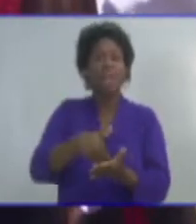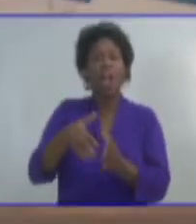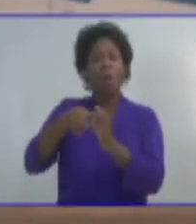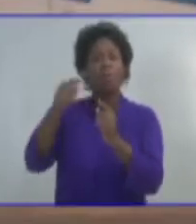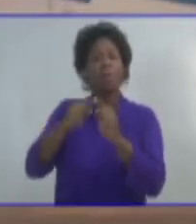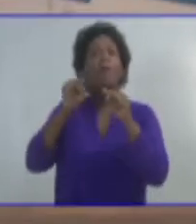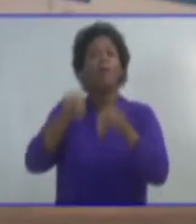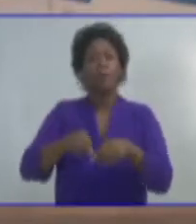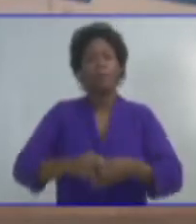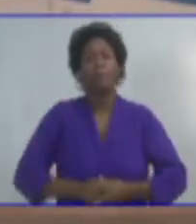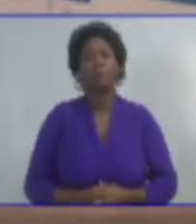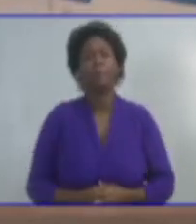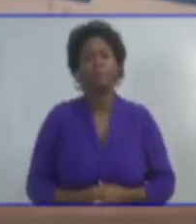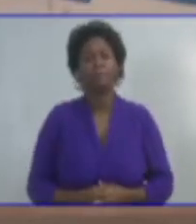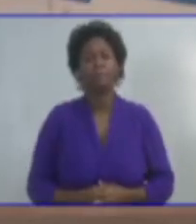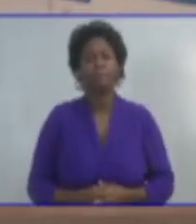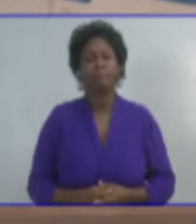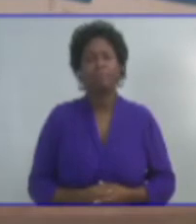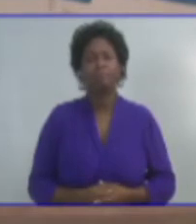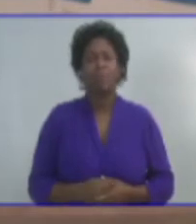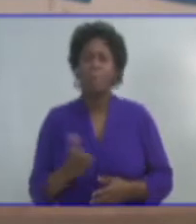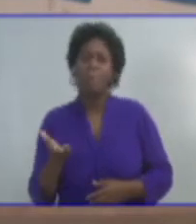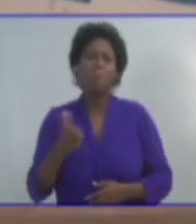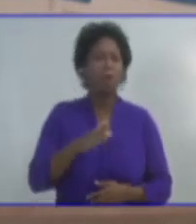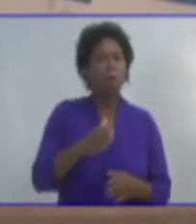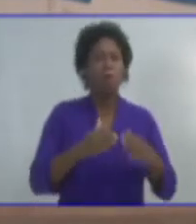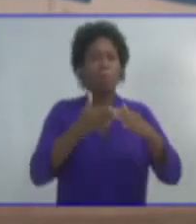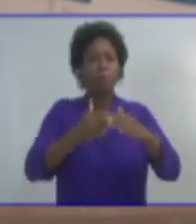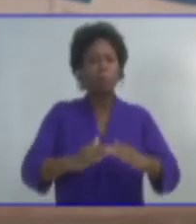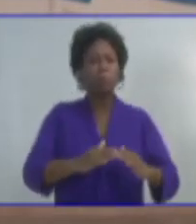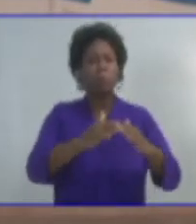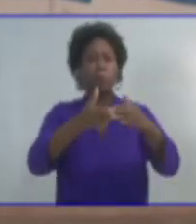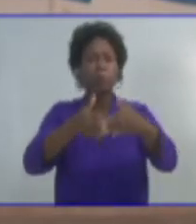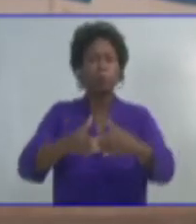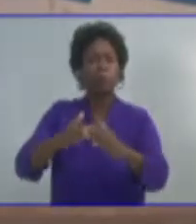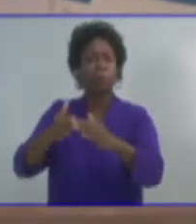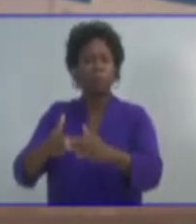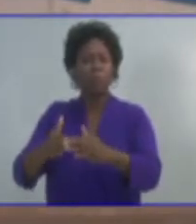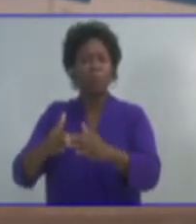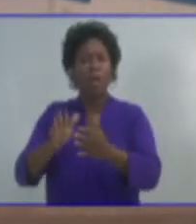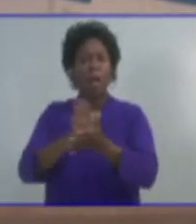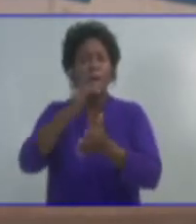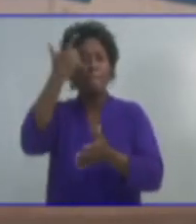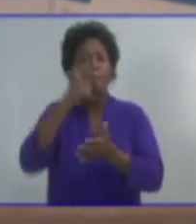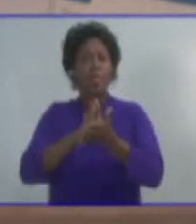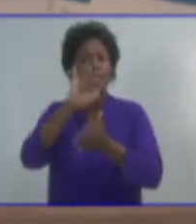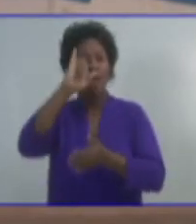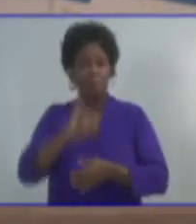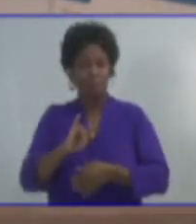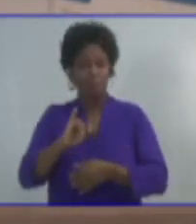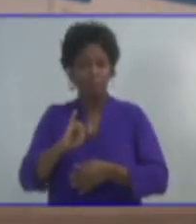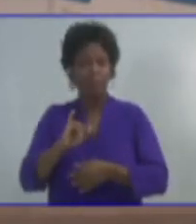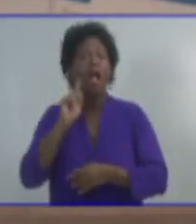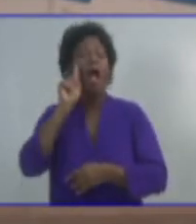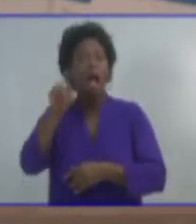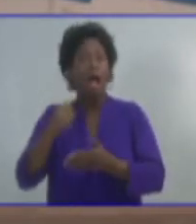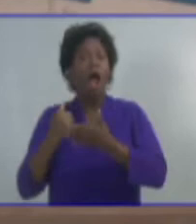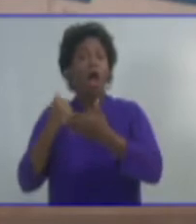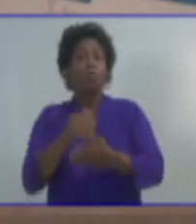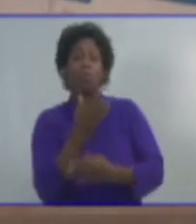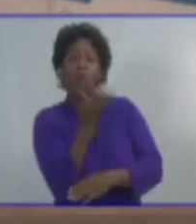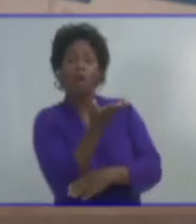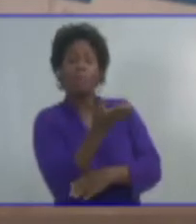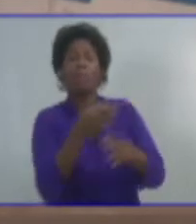del país. Ellos cogen rumbo por Cuba, pero ellos van en Miami para trabajar, para poder ayudar a su